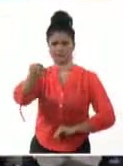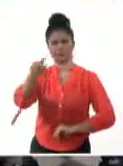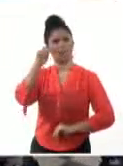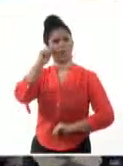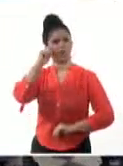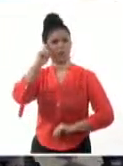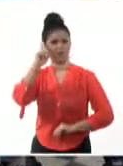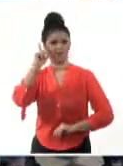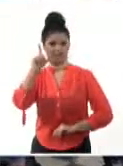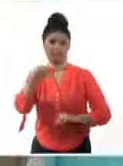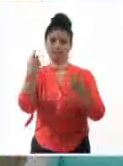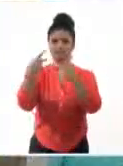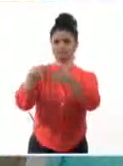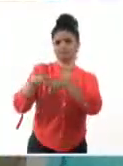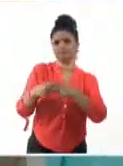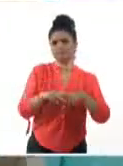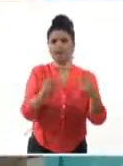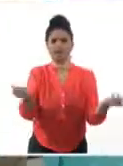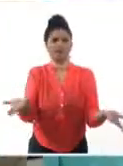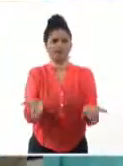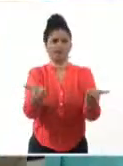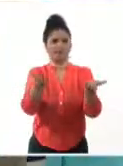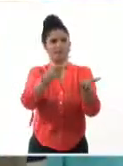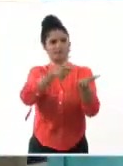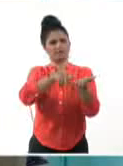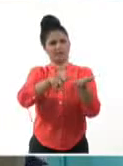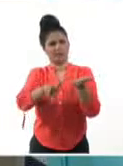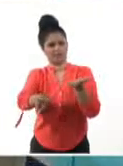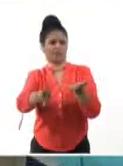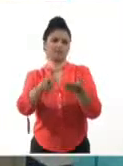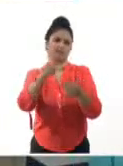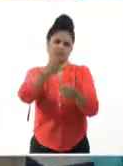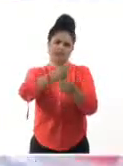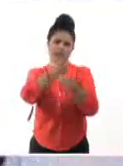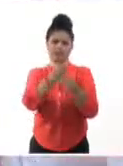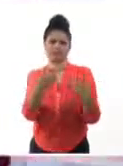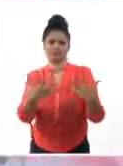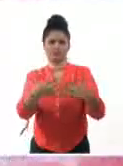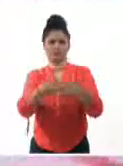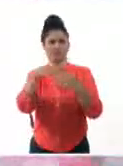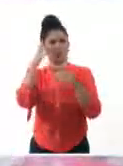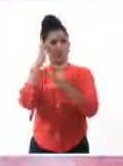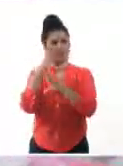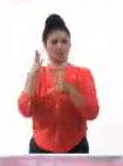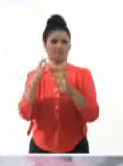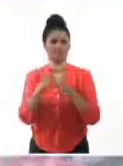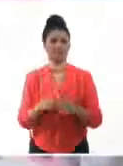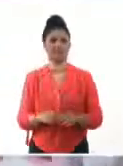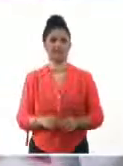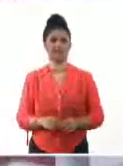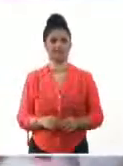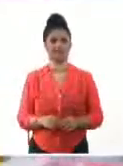a las necesidades del territorio a través de la ciencia. Ismary Barcia, Canal Cubano de Noticias.